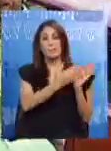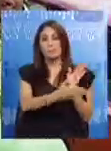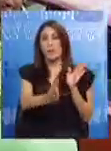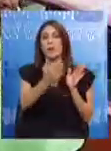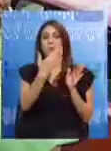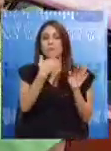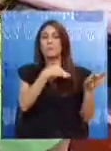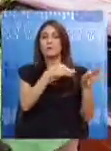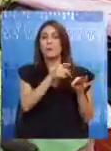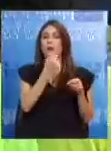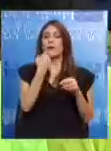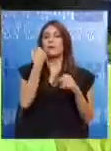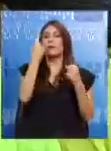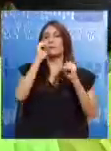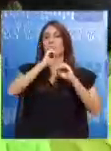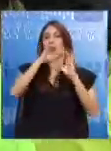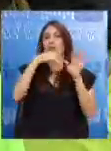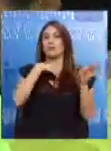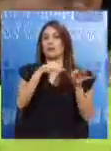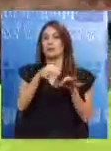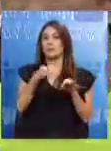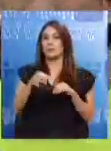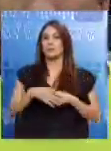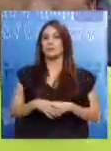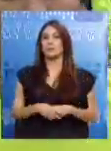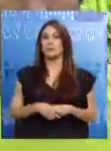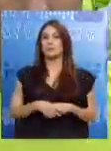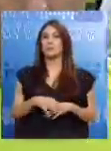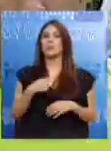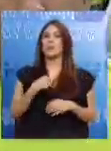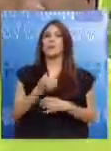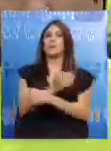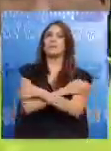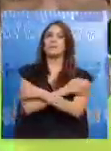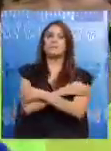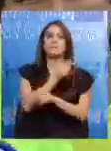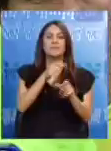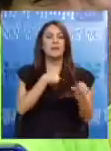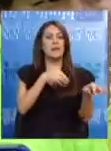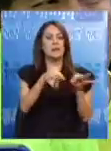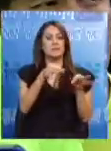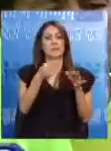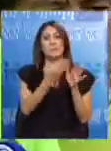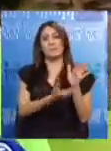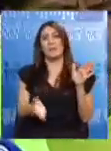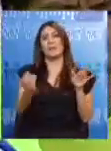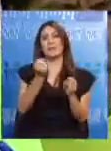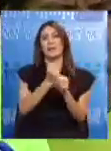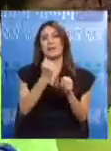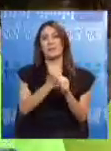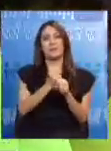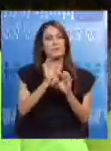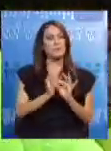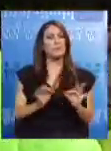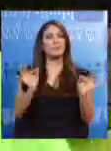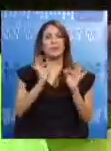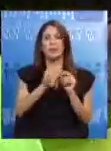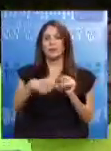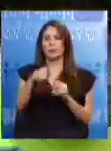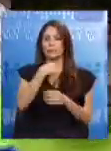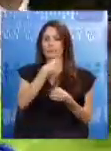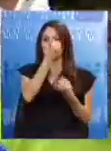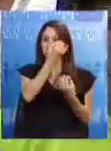futuro con este gobierno. No, pero mira, estamos contactando a la gente, abrazando a la gente, explicando los planes de trabajo, que eso es muy importante, que la ciudadanía esté